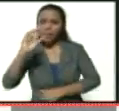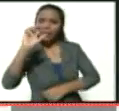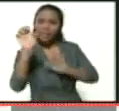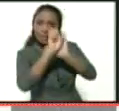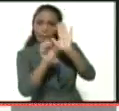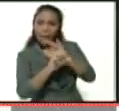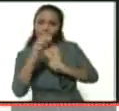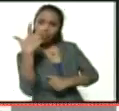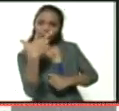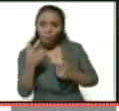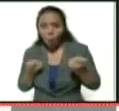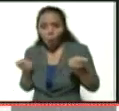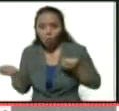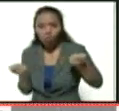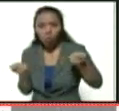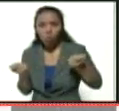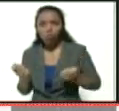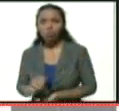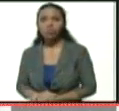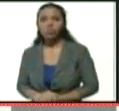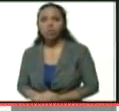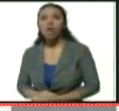de control. Y